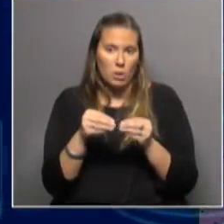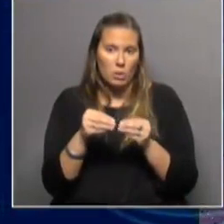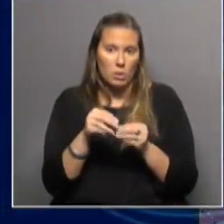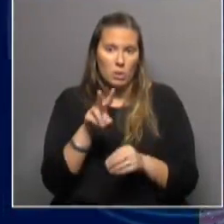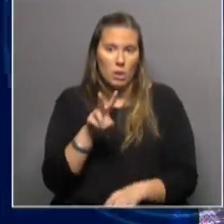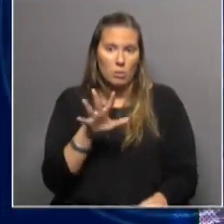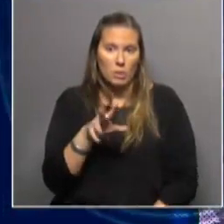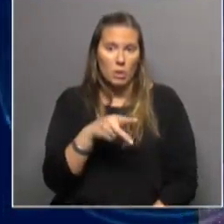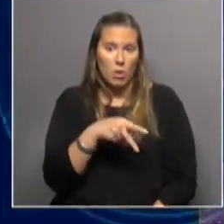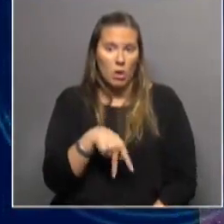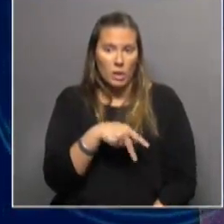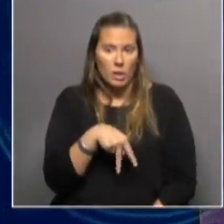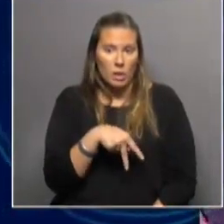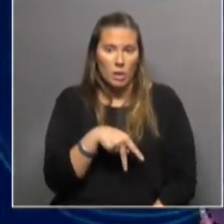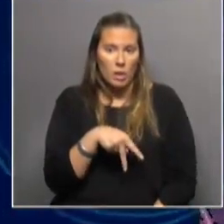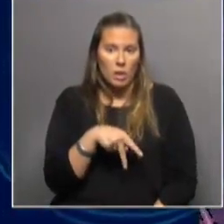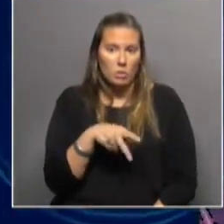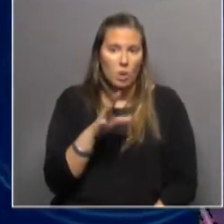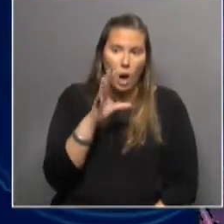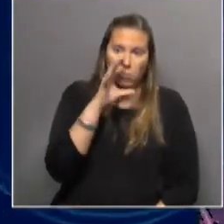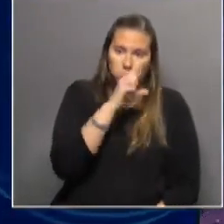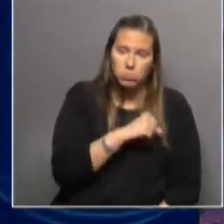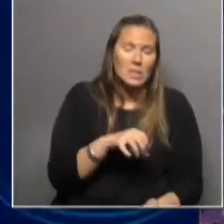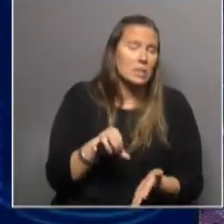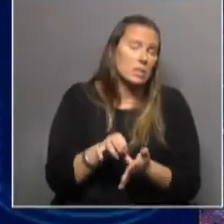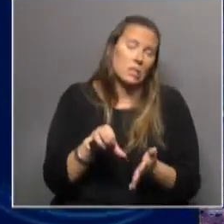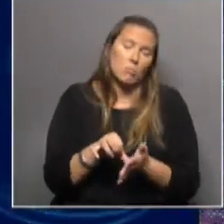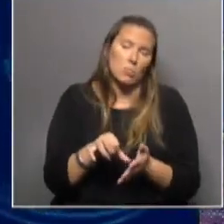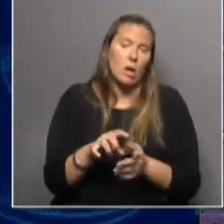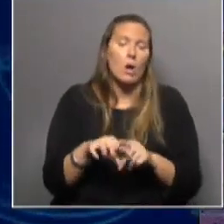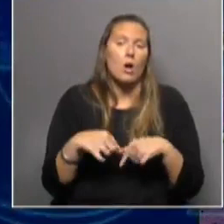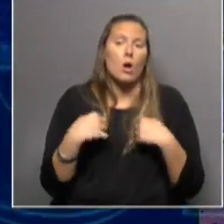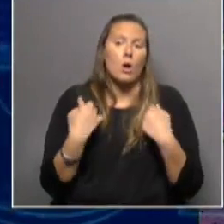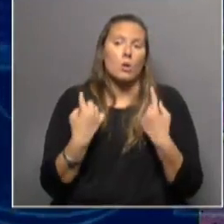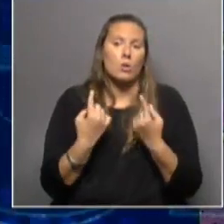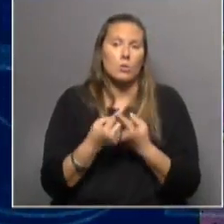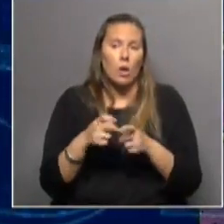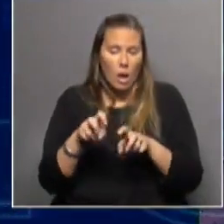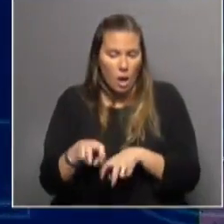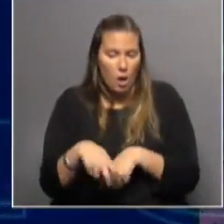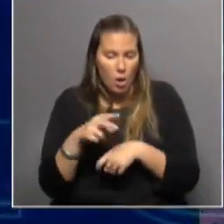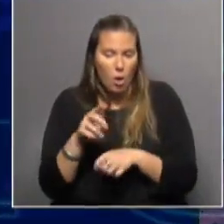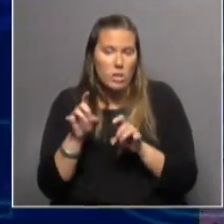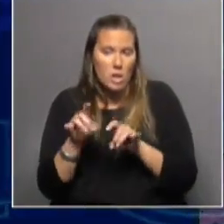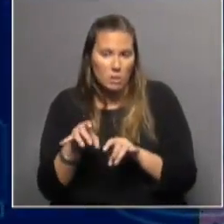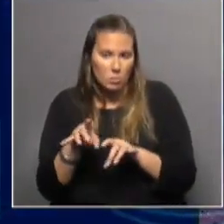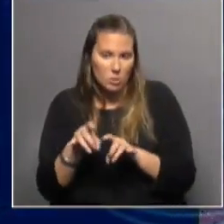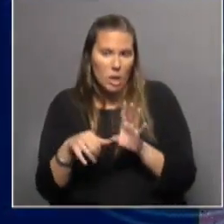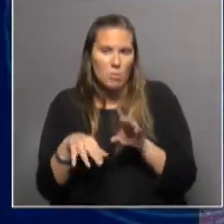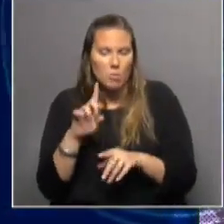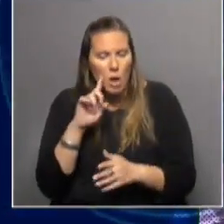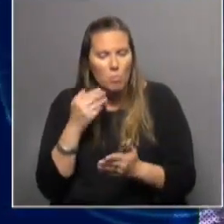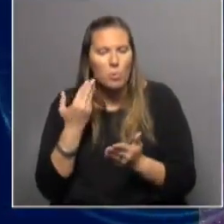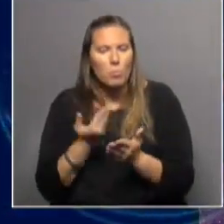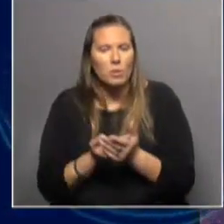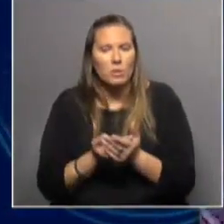25N son resistencias sistémicas ¿no? es decir nosotros en la agroecología como una propuesta que se ha tomado